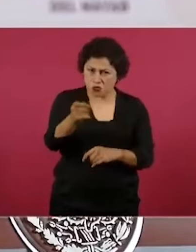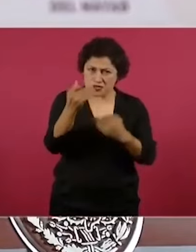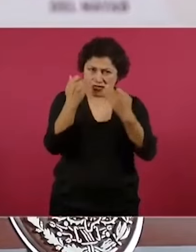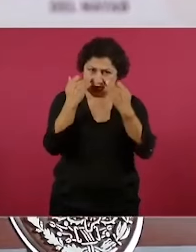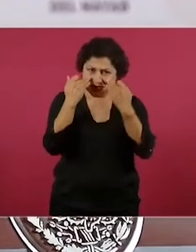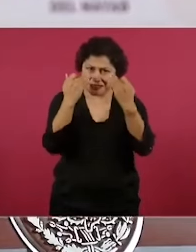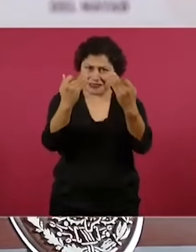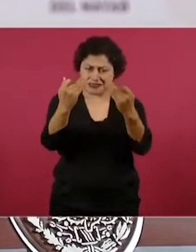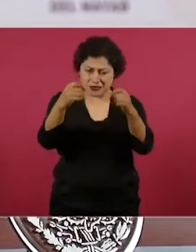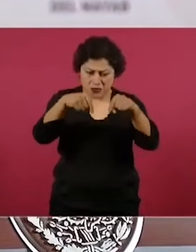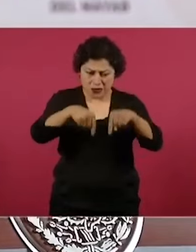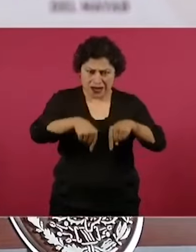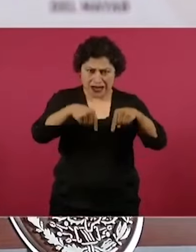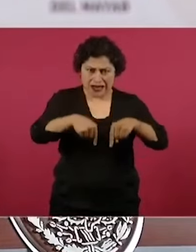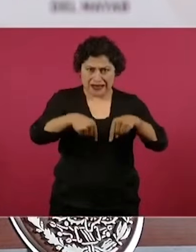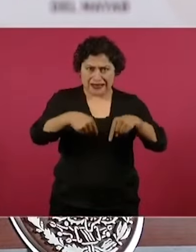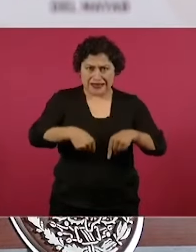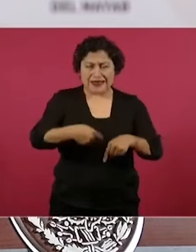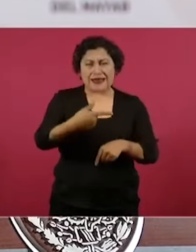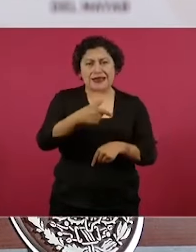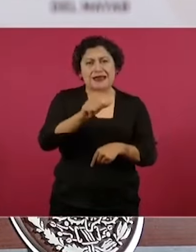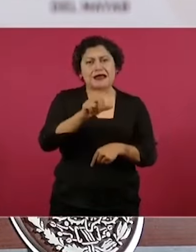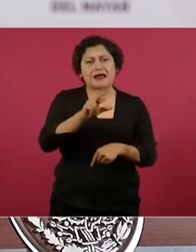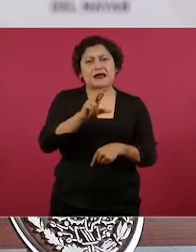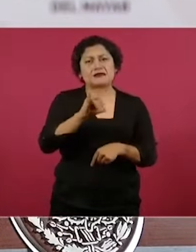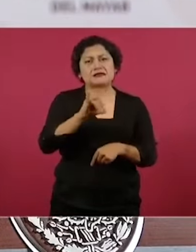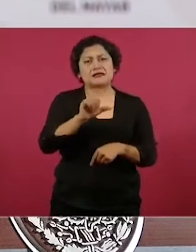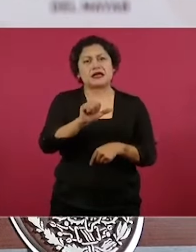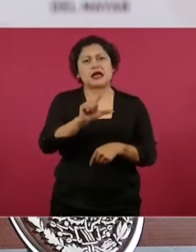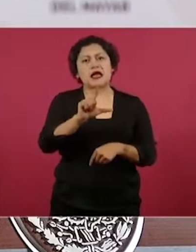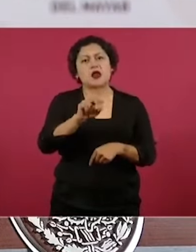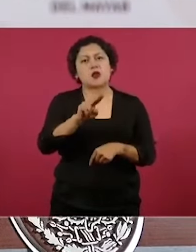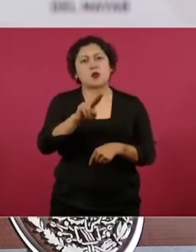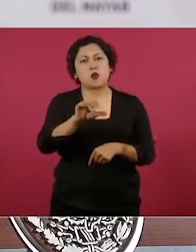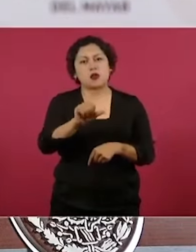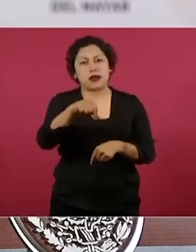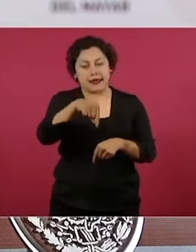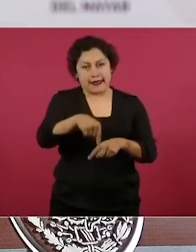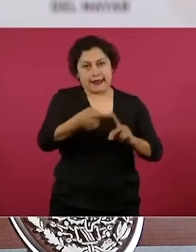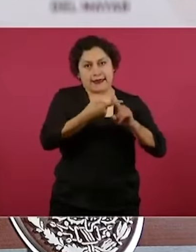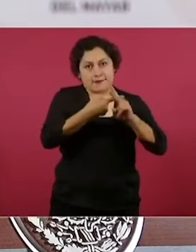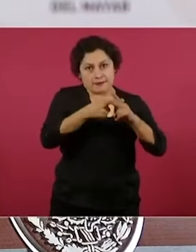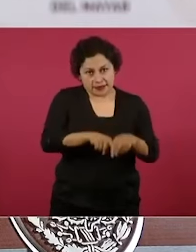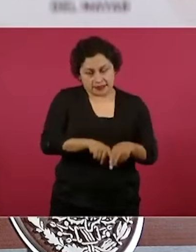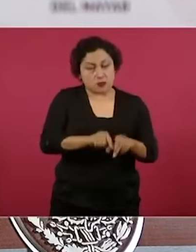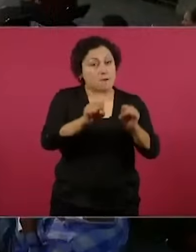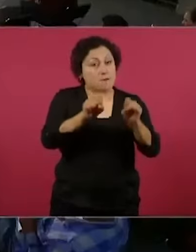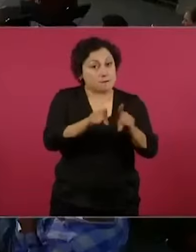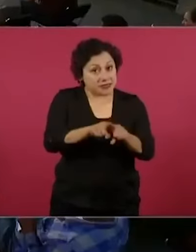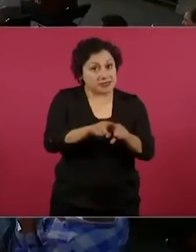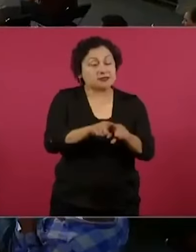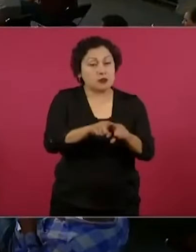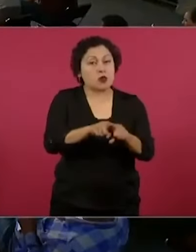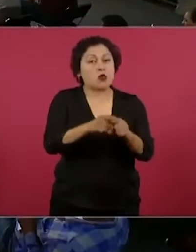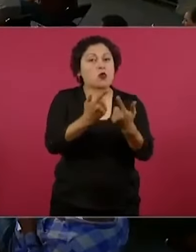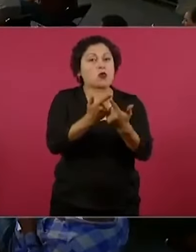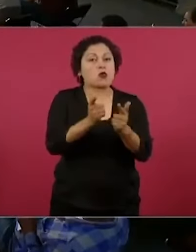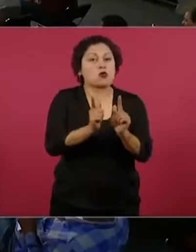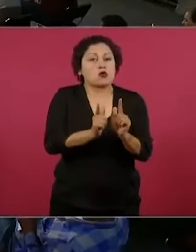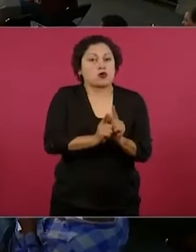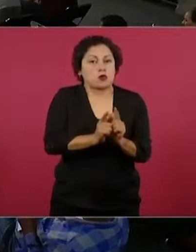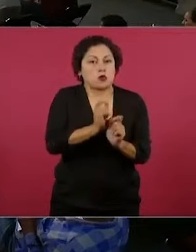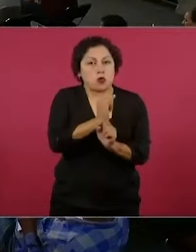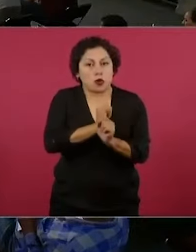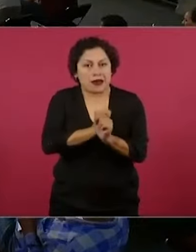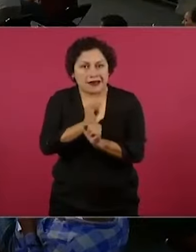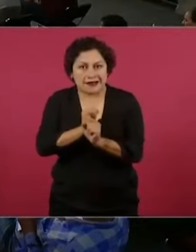parte, López Obrador lo acusaba, pero otra parte, no hacía nada legalmente sobre esos enseñamientos de narcotráfico y tampoco expulsaba a la